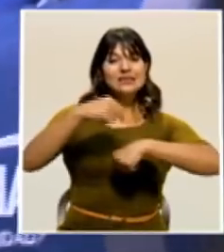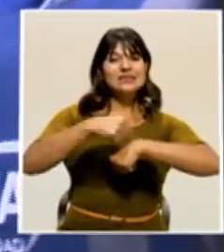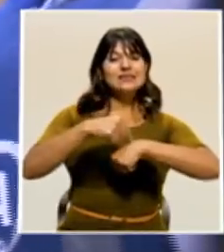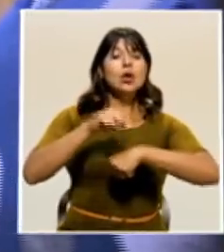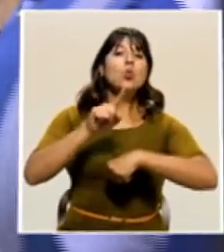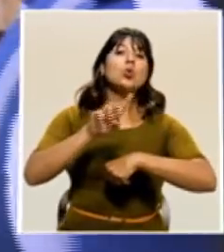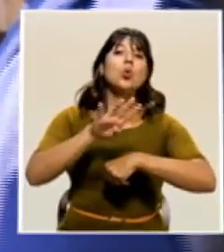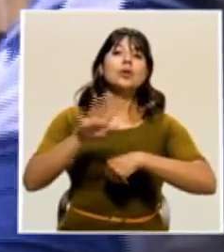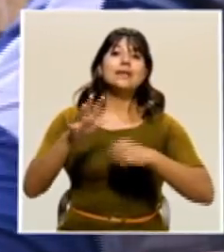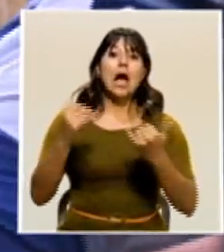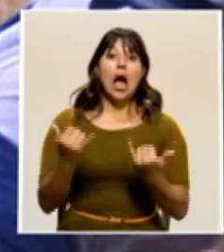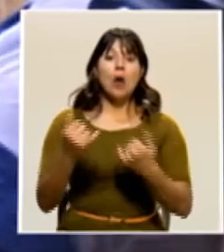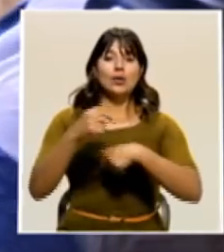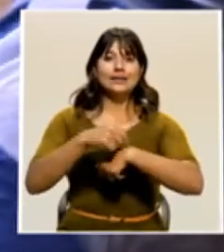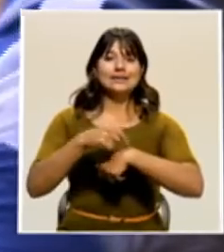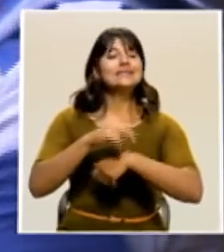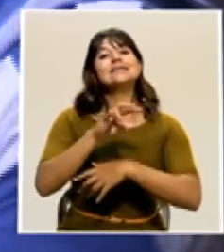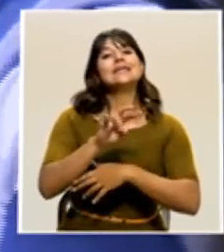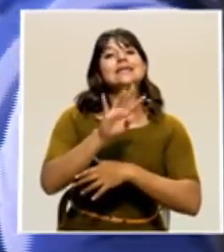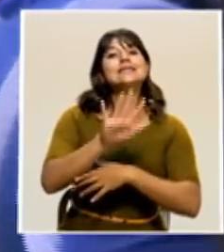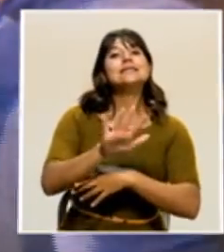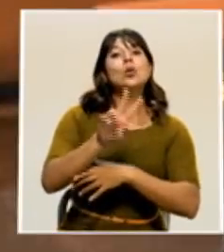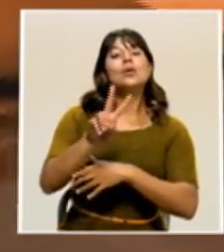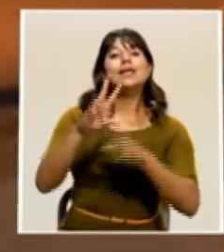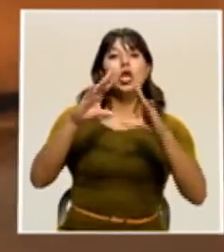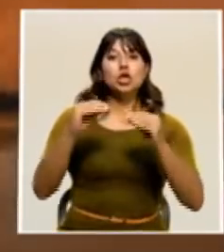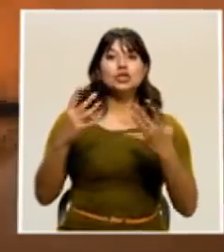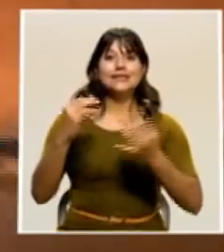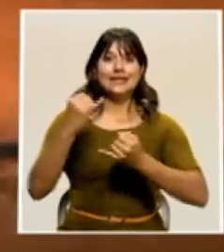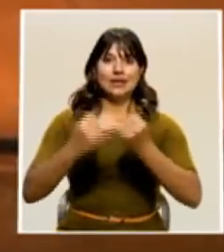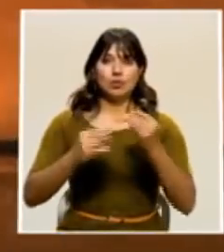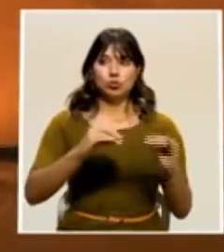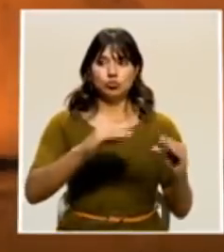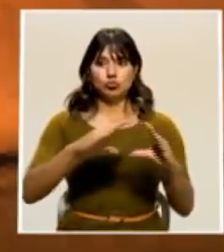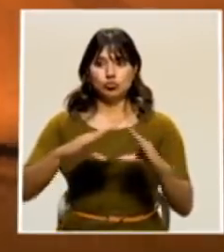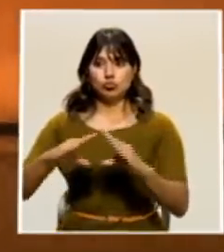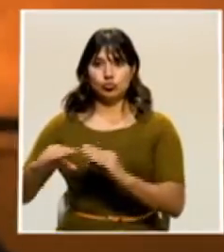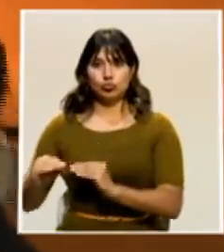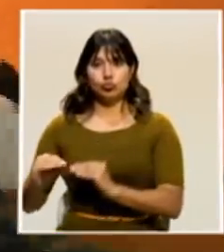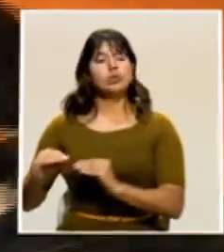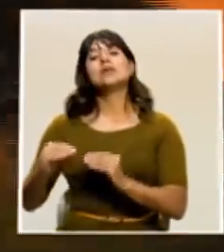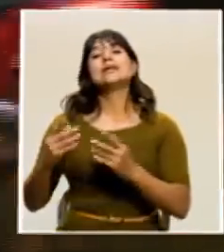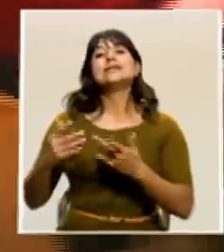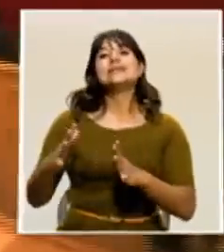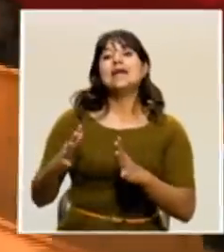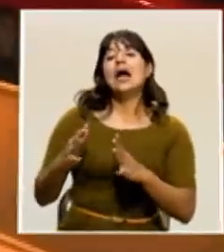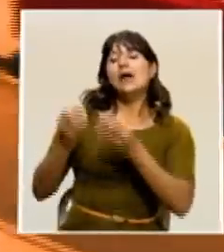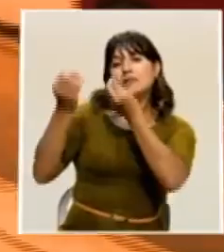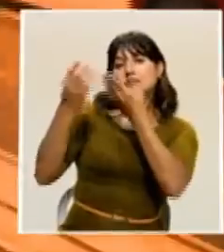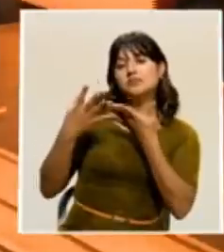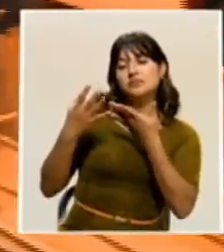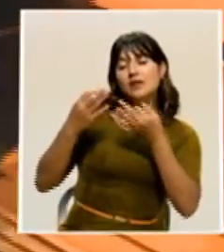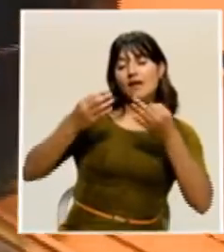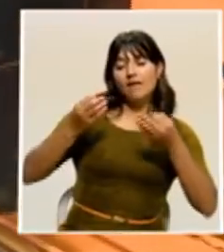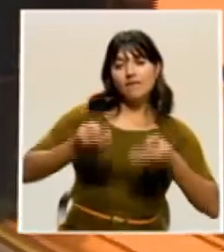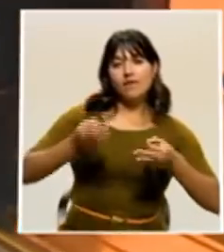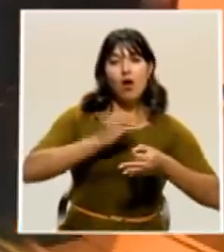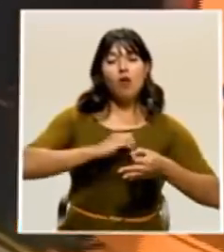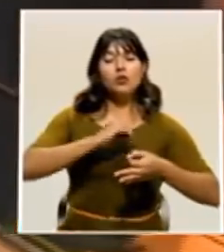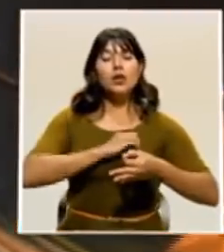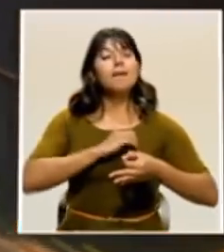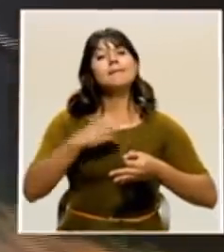hora 7:52 de la noche que está finalizando, ya con la información confirmada por el Ministerio Público de las